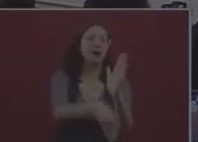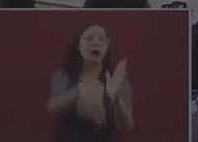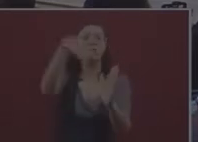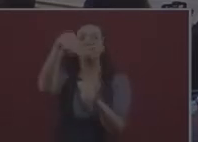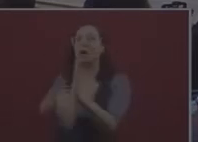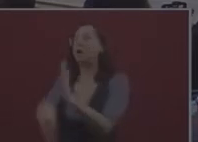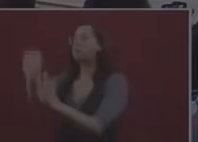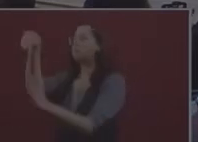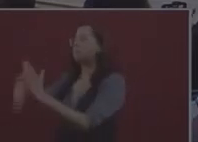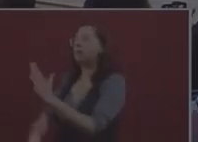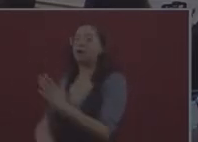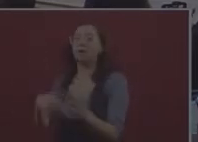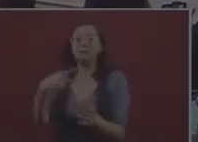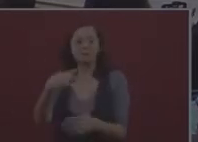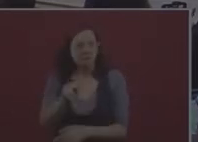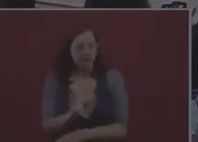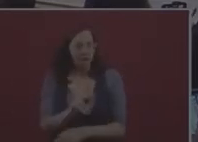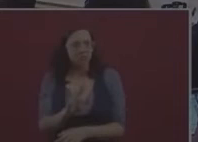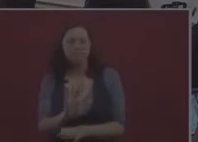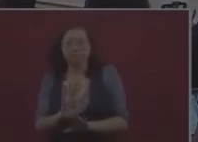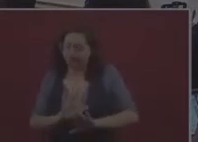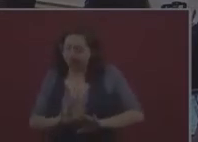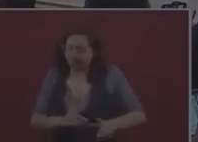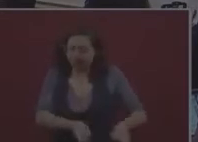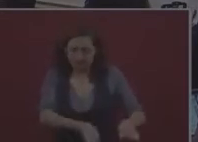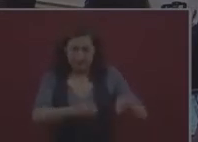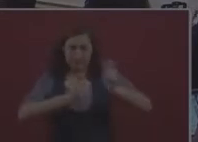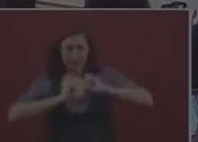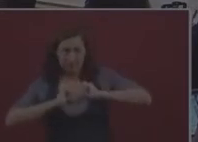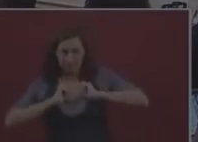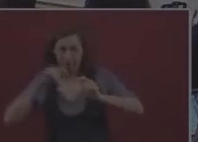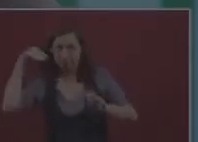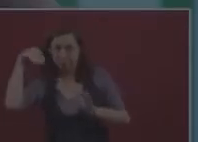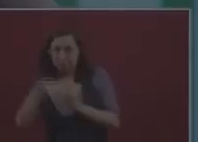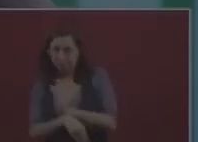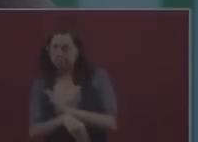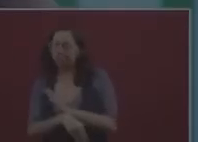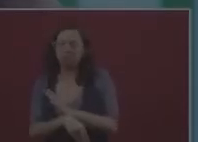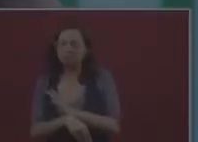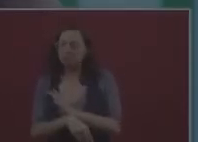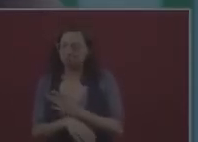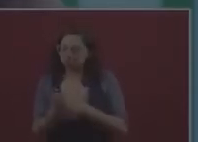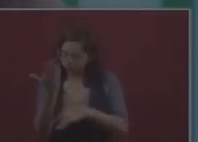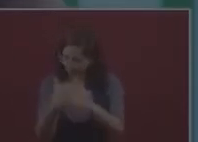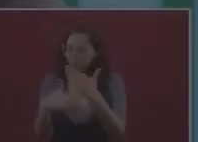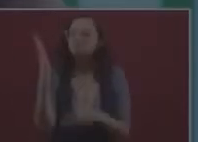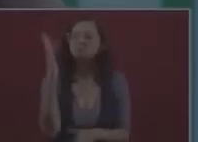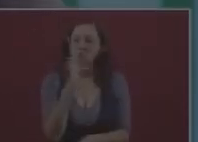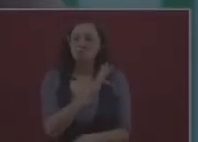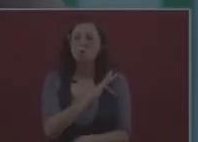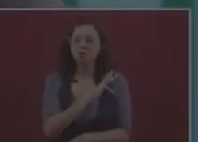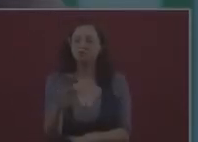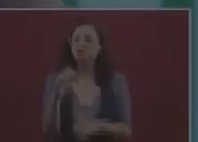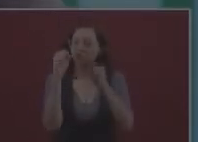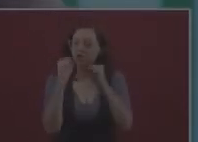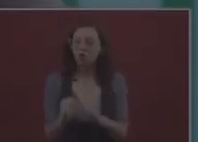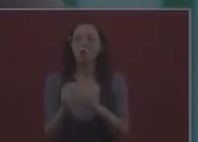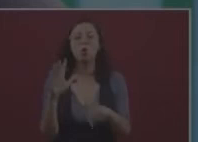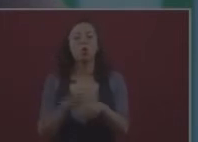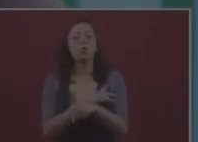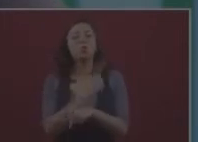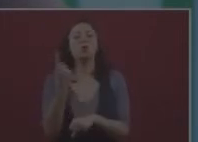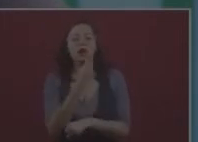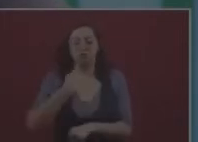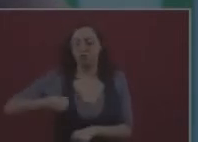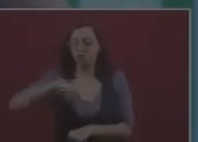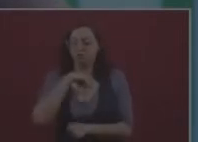salir adelante. ¿Por qué vamos a salir? Porque hay disciplina en el manejo